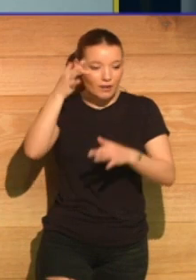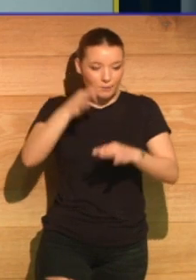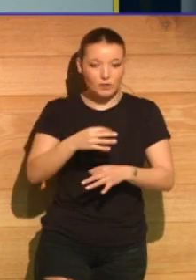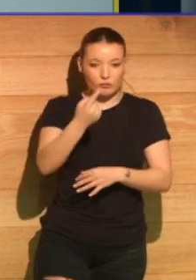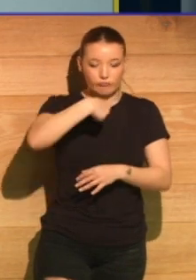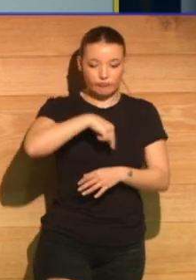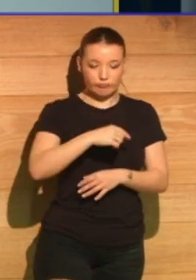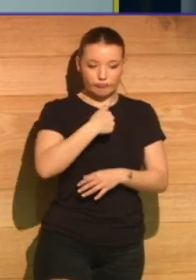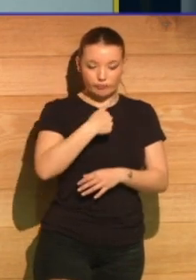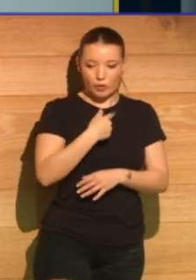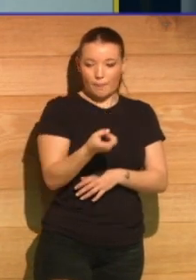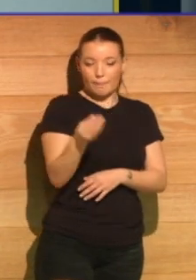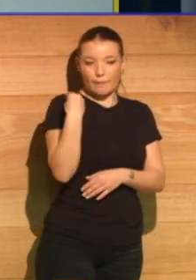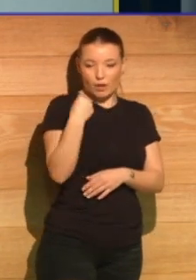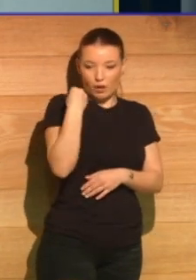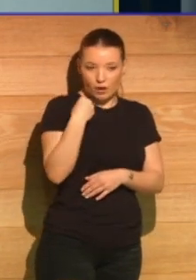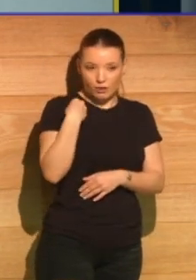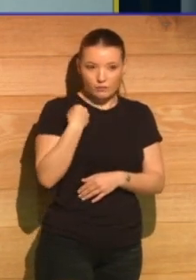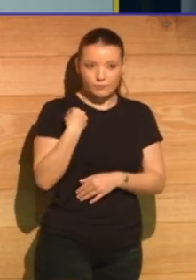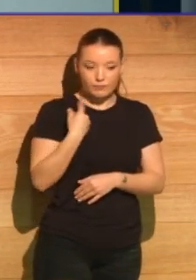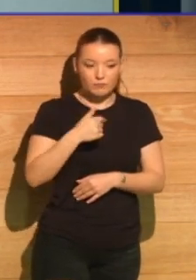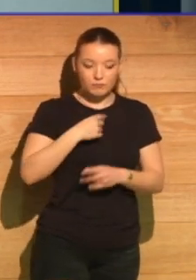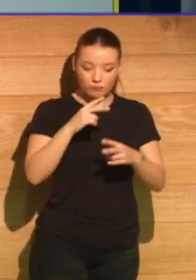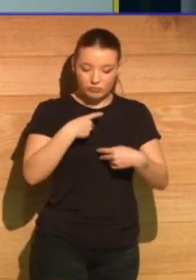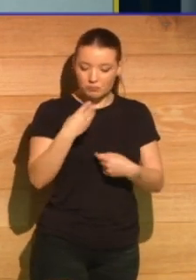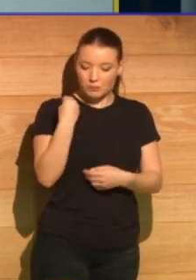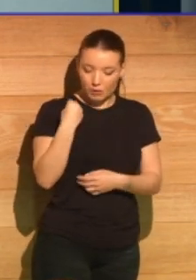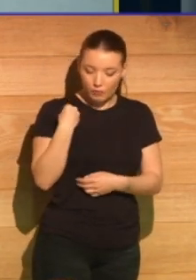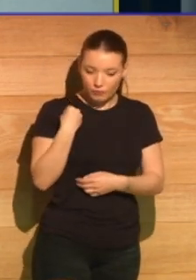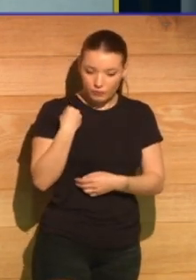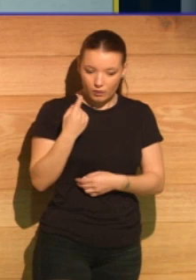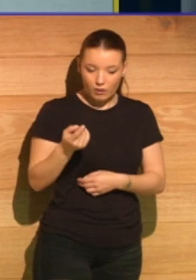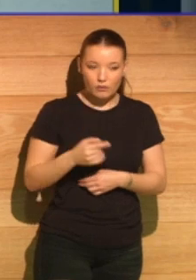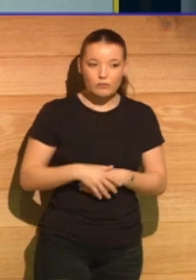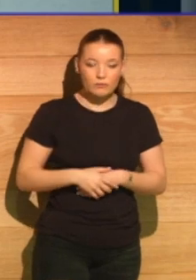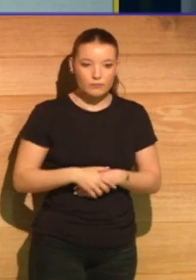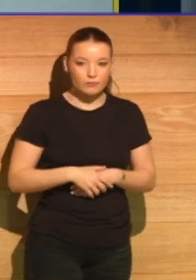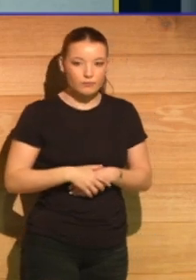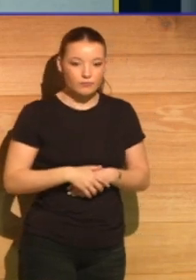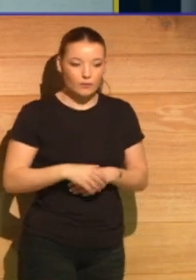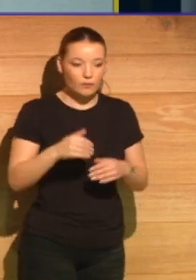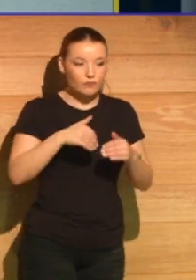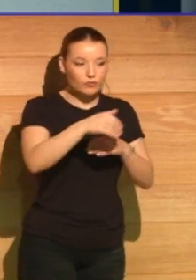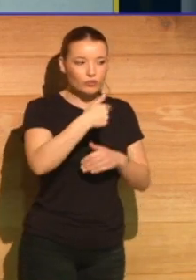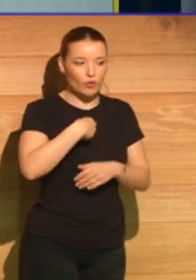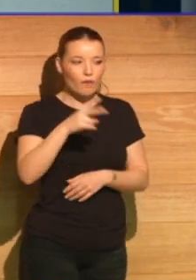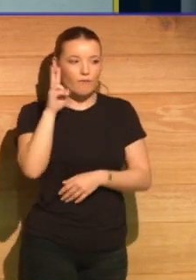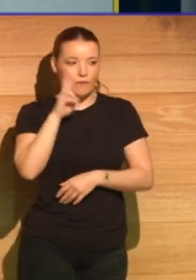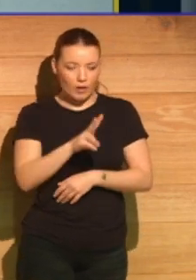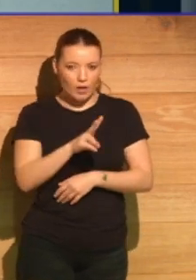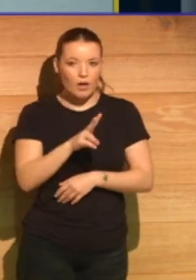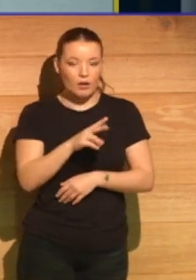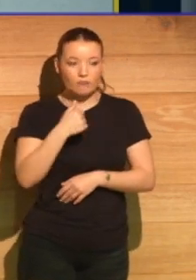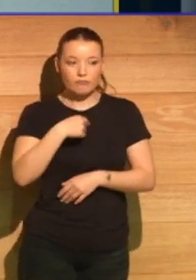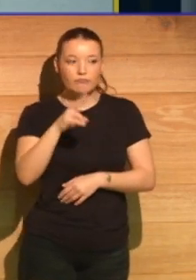muchas veces. Me he preguntado a mí misma, ¿no llegará un momento y que yo lo vea y que yo lo vea